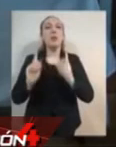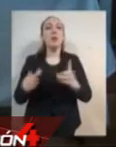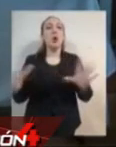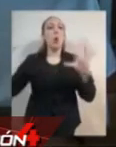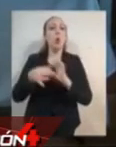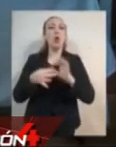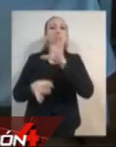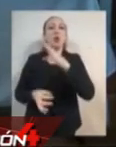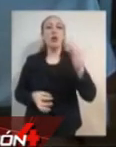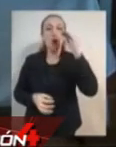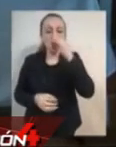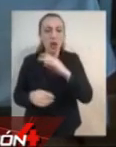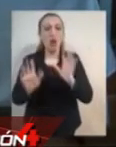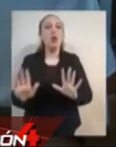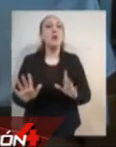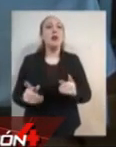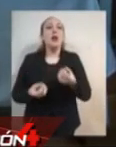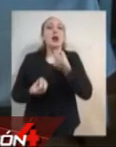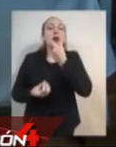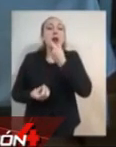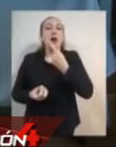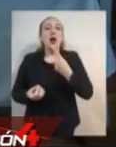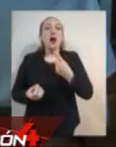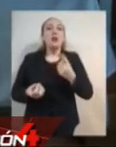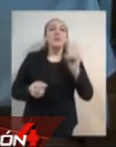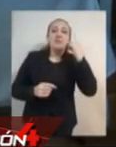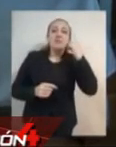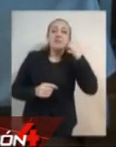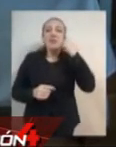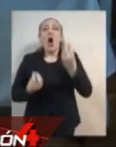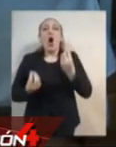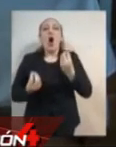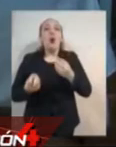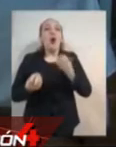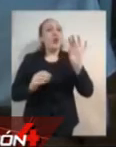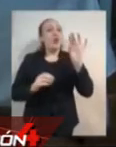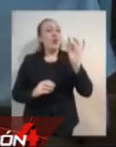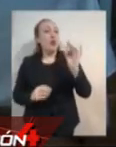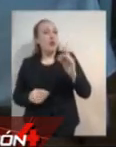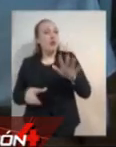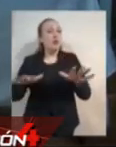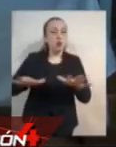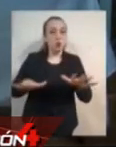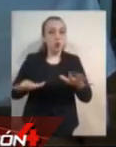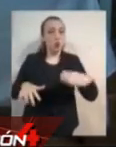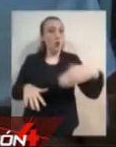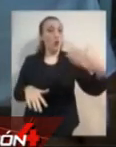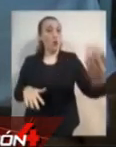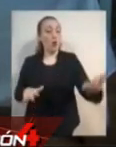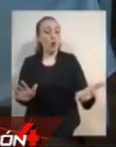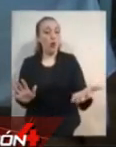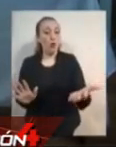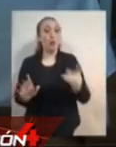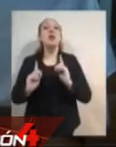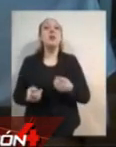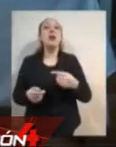para evitar lo máximo que se pueda los inconvenientes y también para acelerar todo